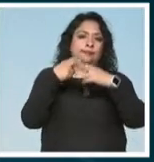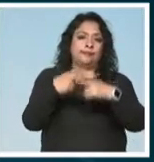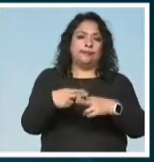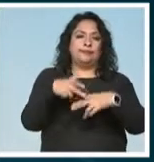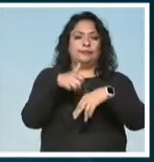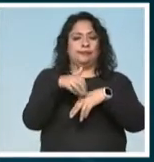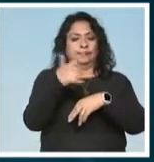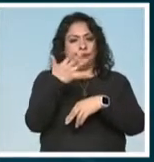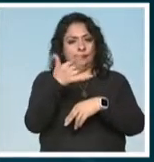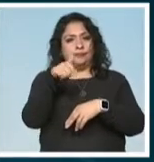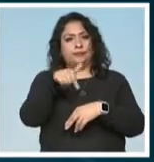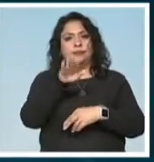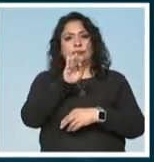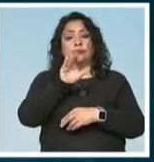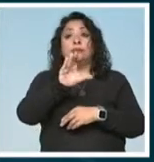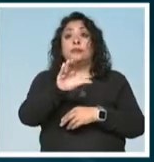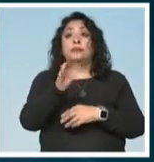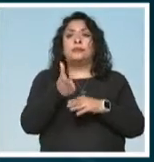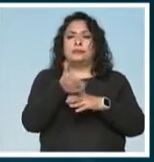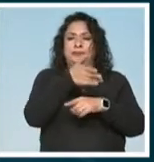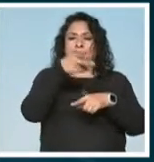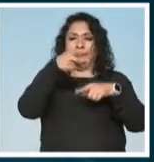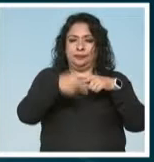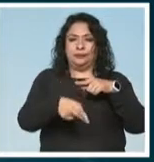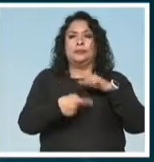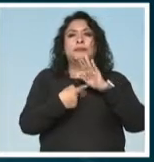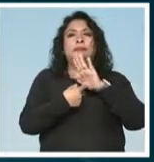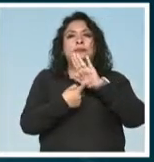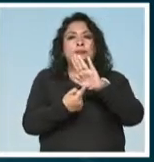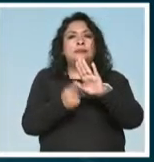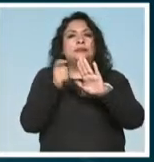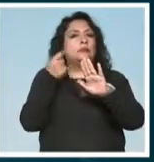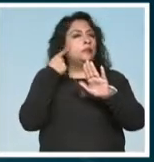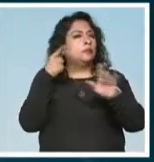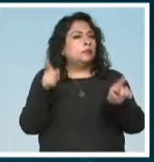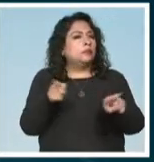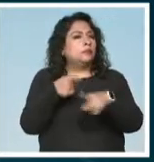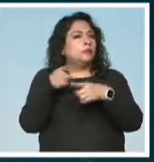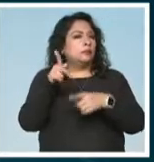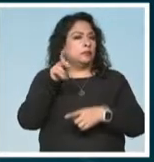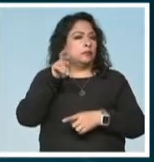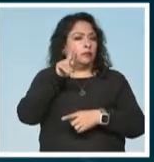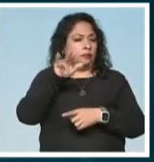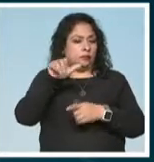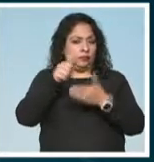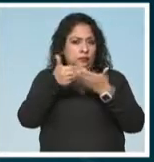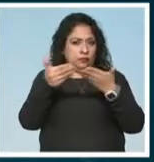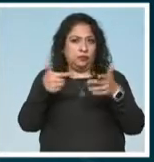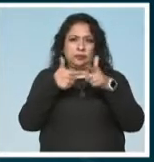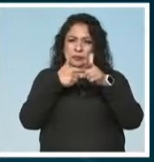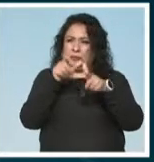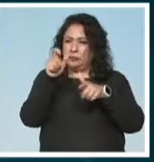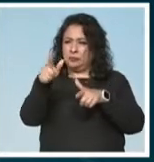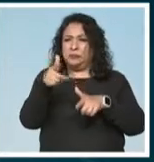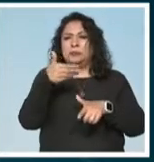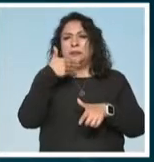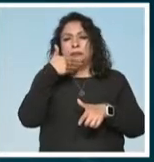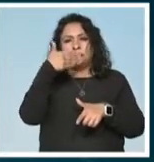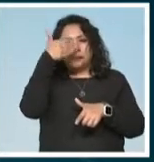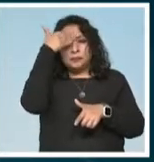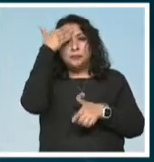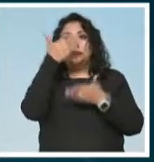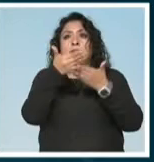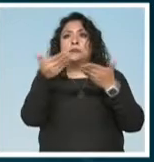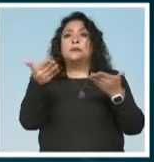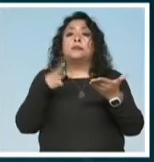Festival Internacional Cervantino. Justo antes del corte les ofrecíamos la música persa, pero continuamos en el Medio Oriente, en esta